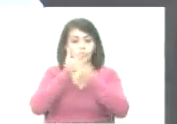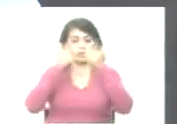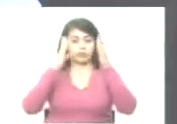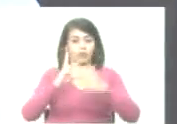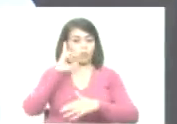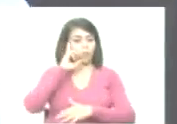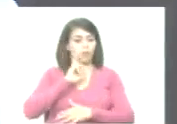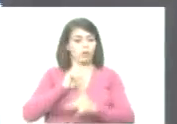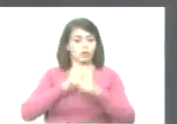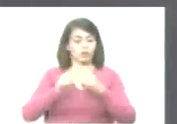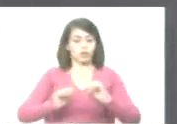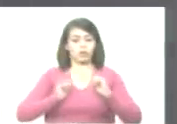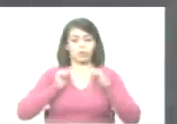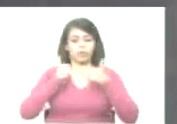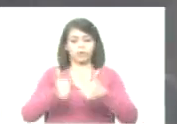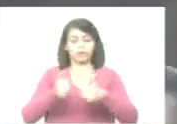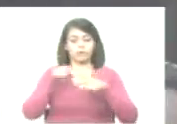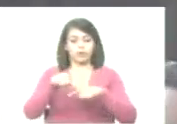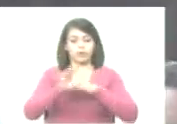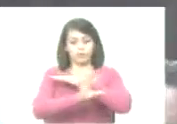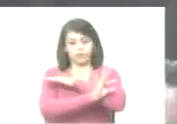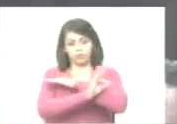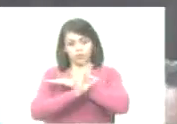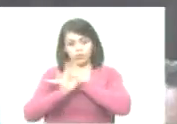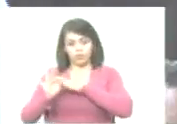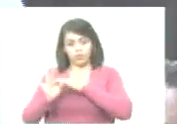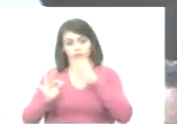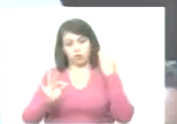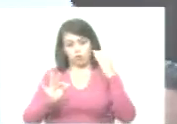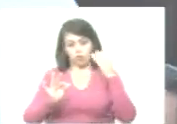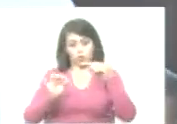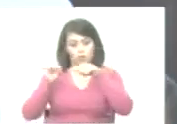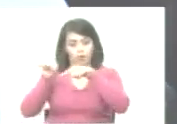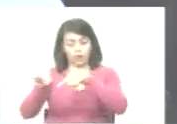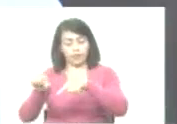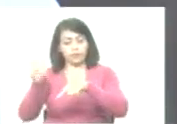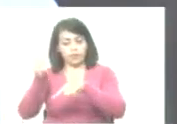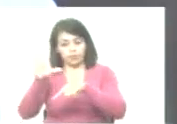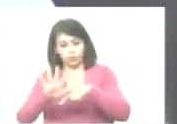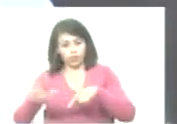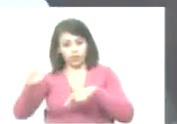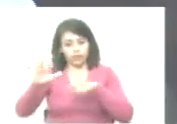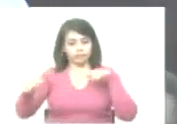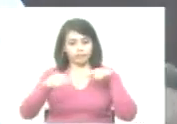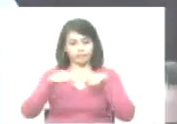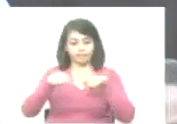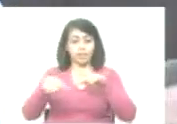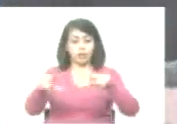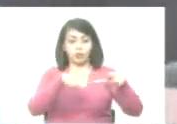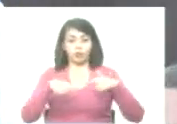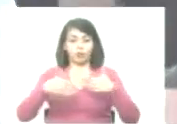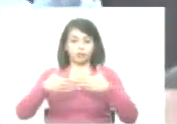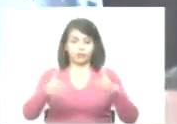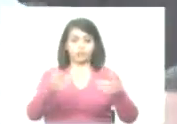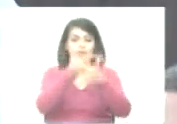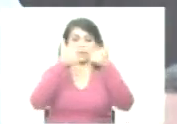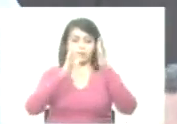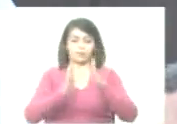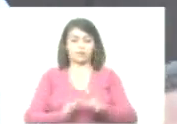Bolívar comenzó desde la frontera con Colombia y que también abrió los espacios para que nuestro